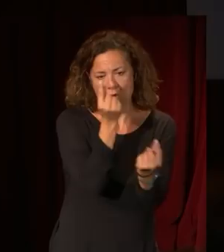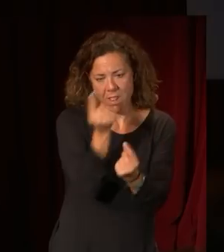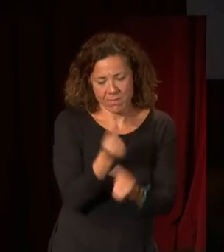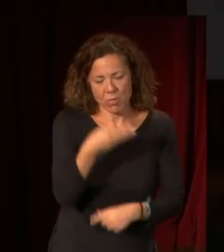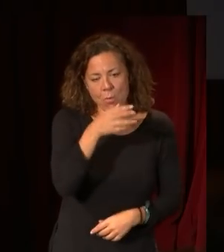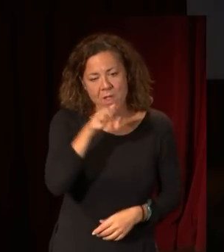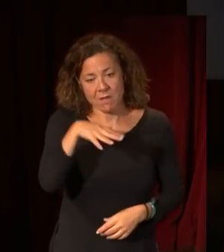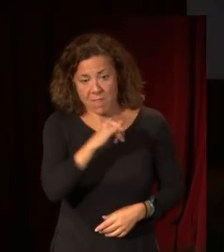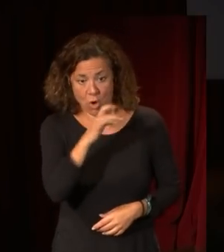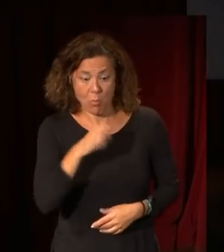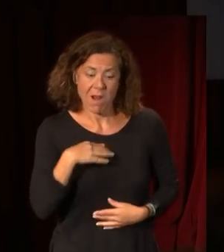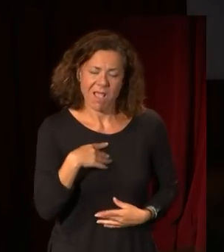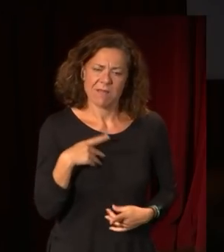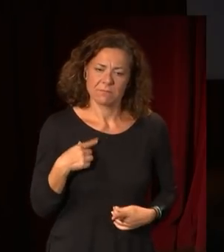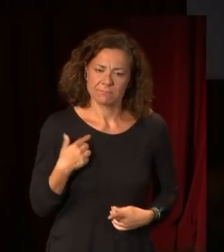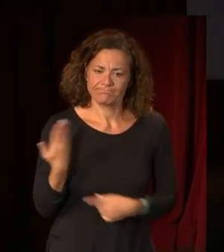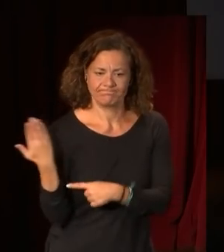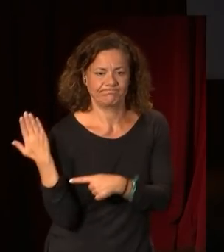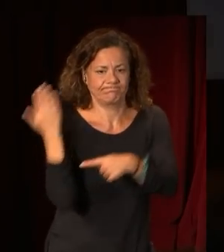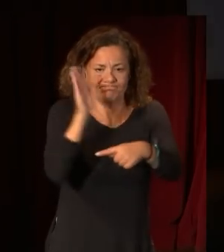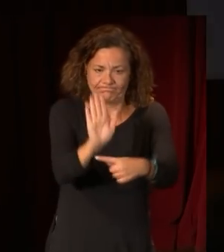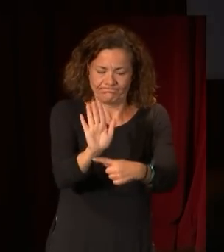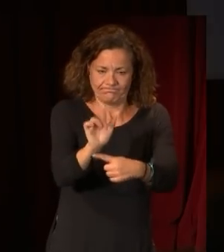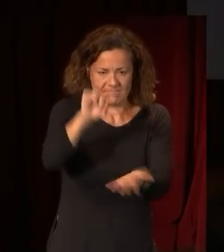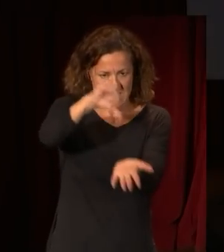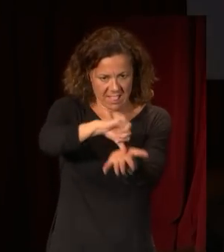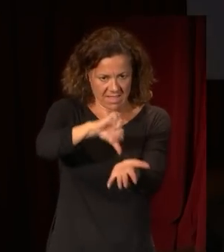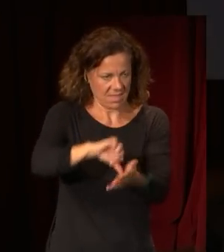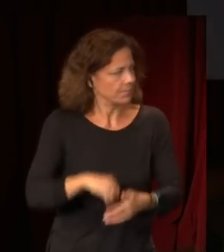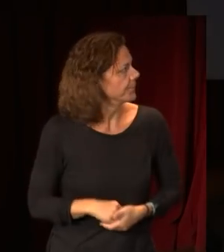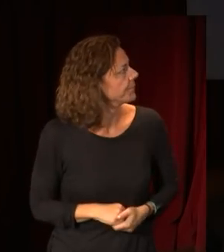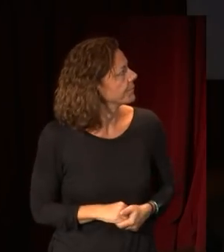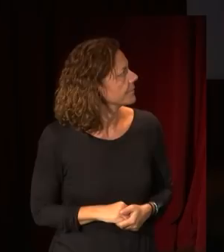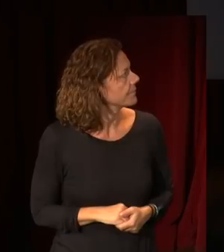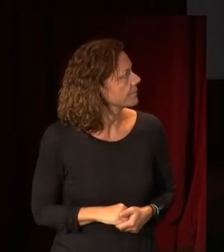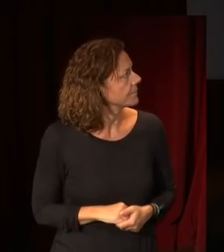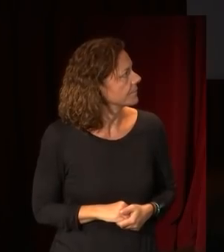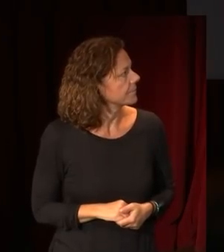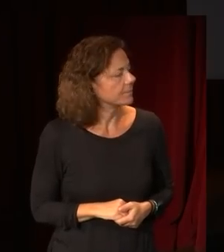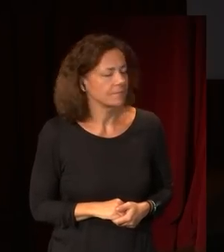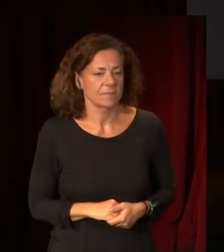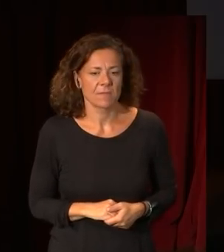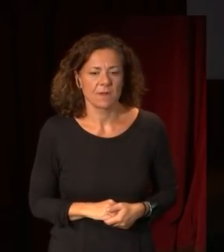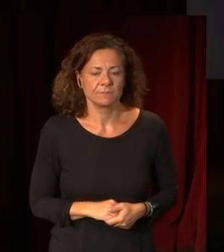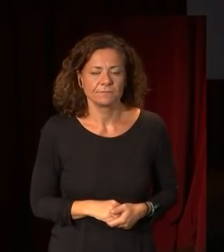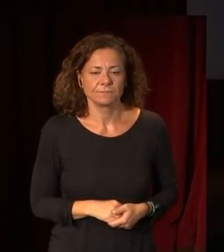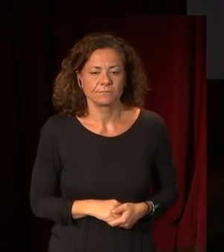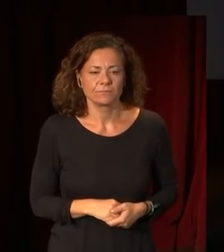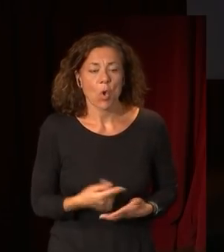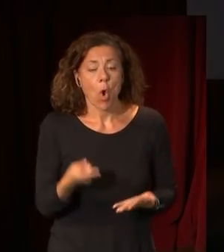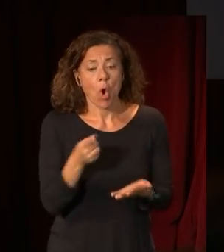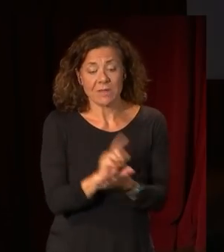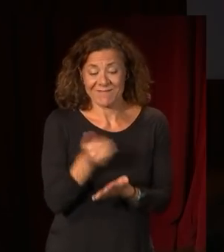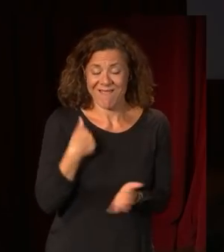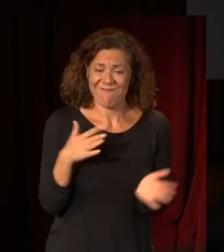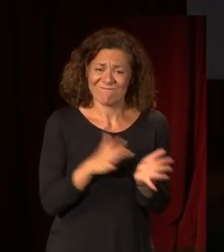realizado para presidir el gran retablo otra vez en valencia no sabemos cuando